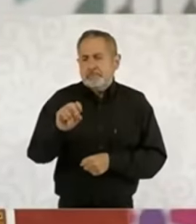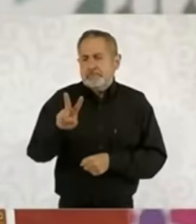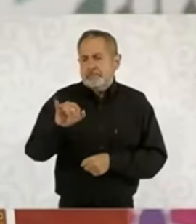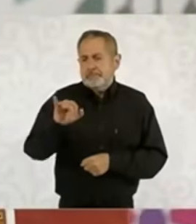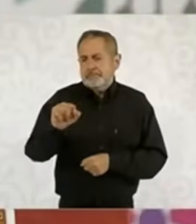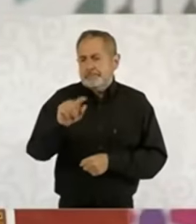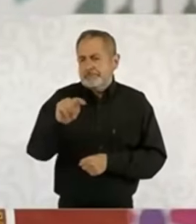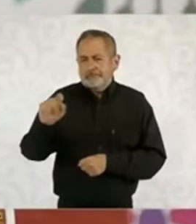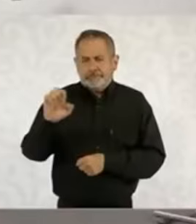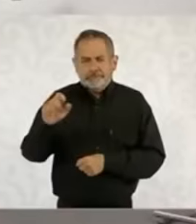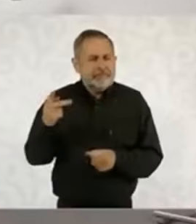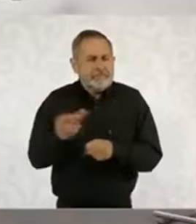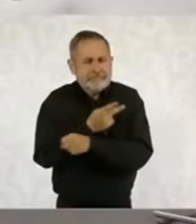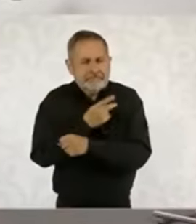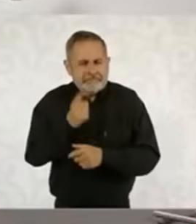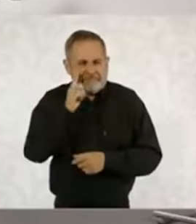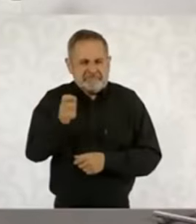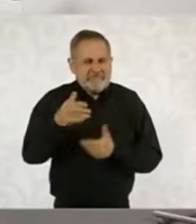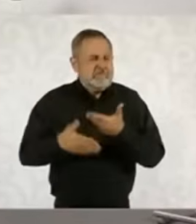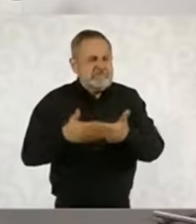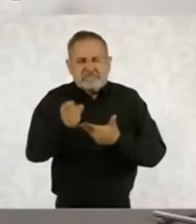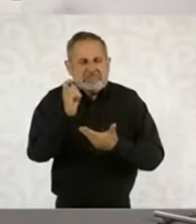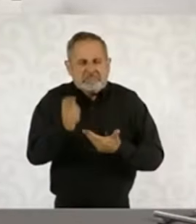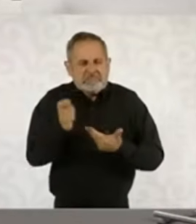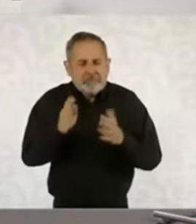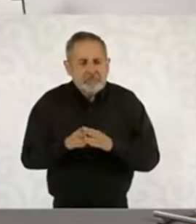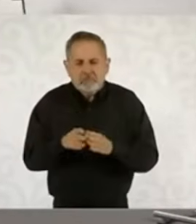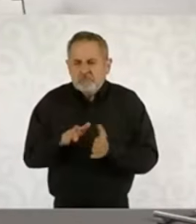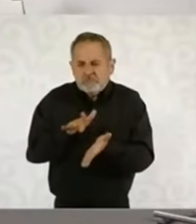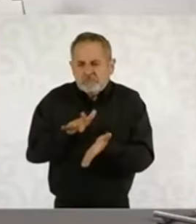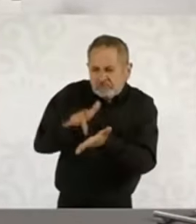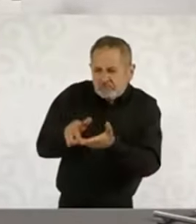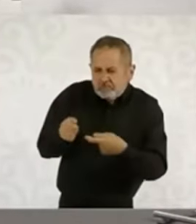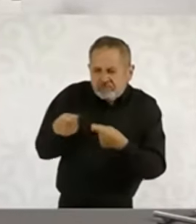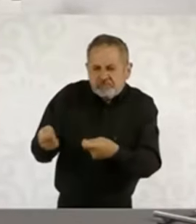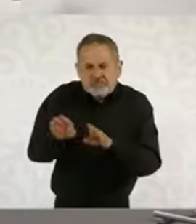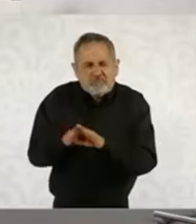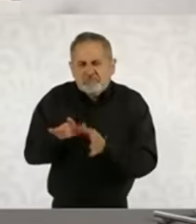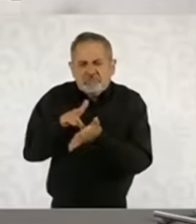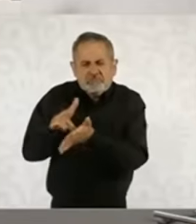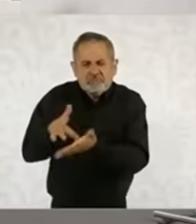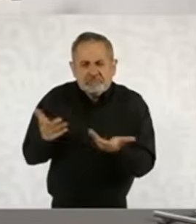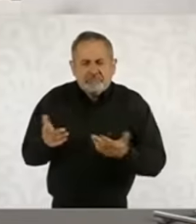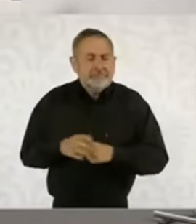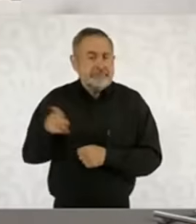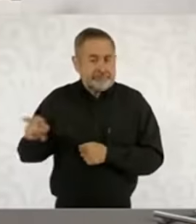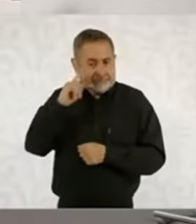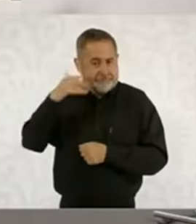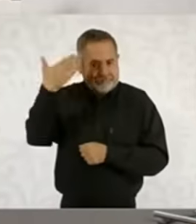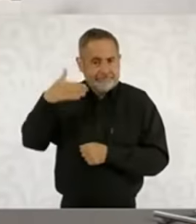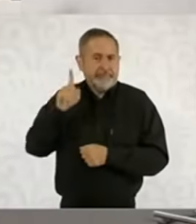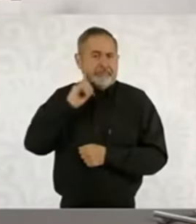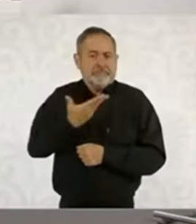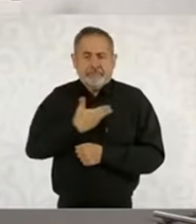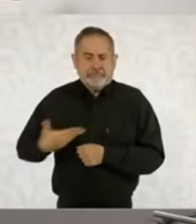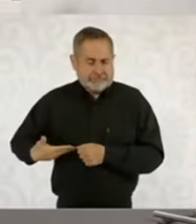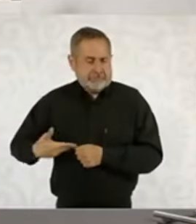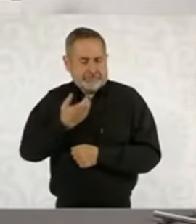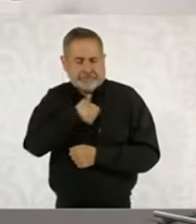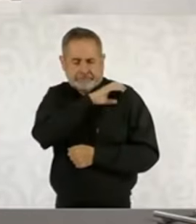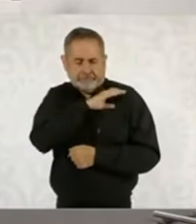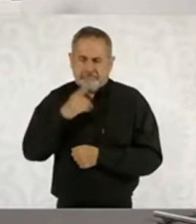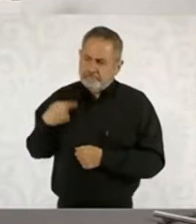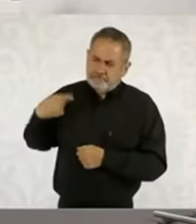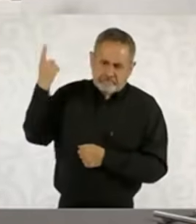por favor. En relación a la aplicación de los apoyos, como saben, el decreto de la presidenta, la doctora Claudia Sheinbaum